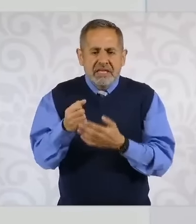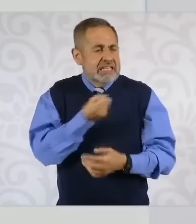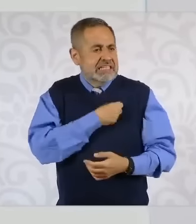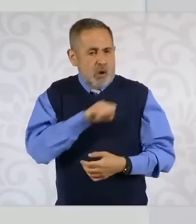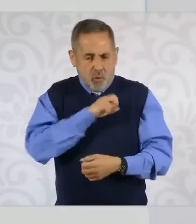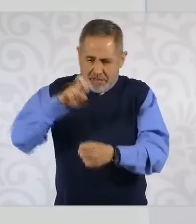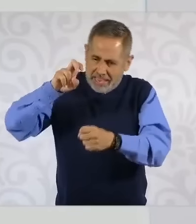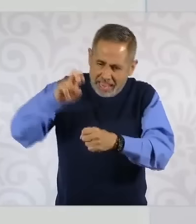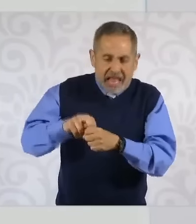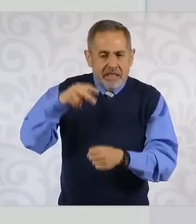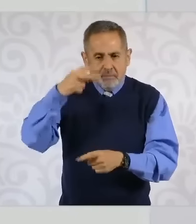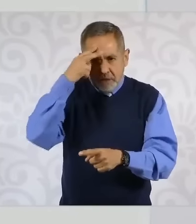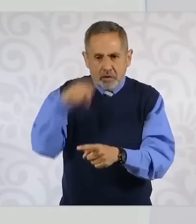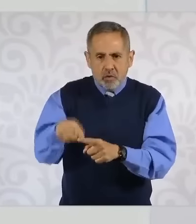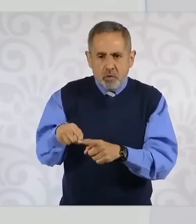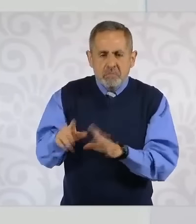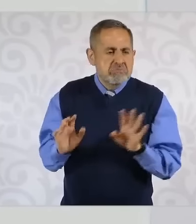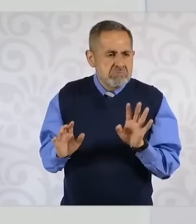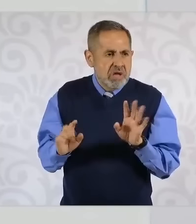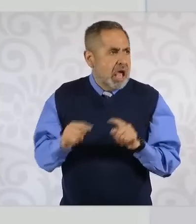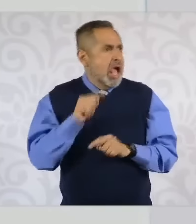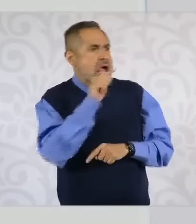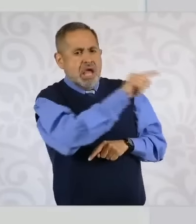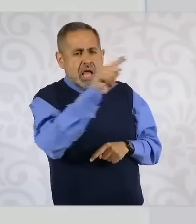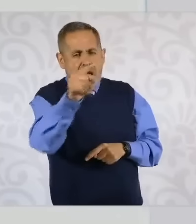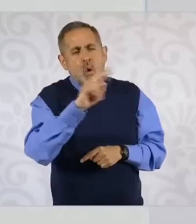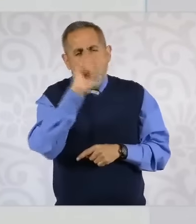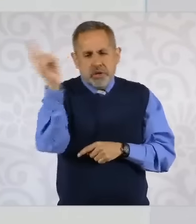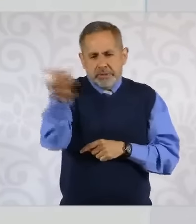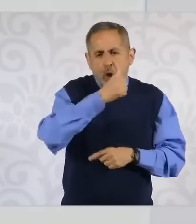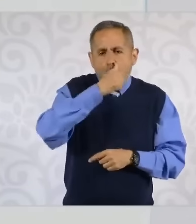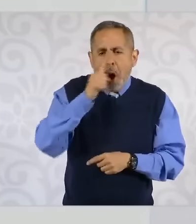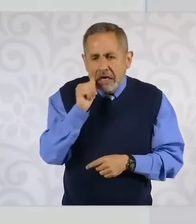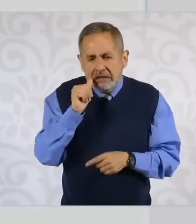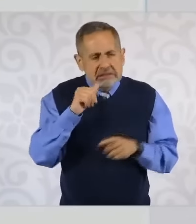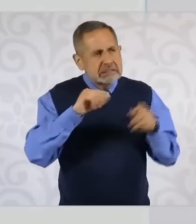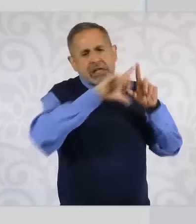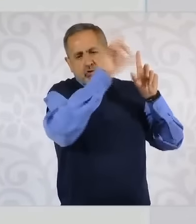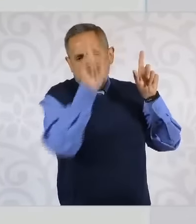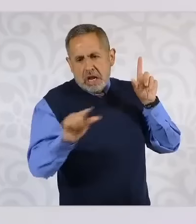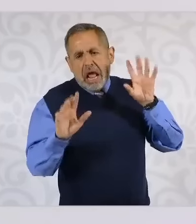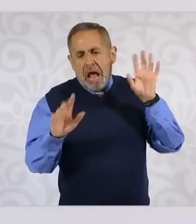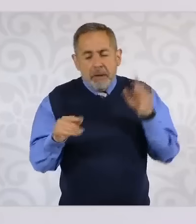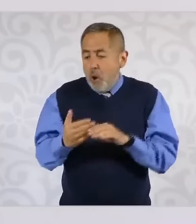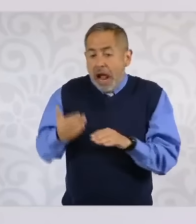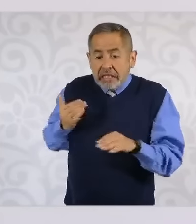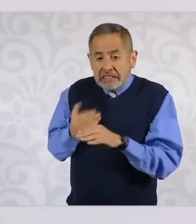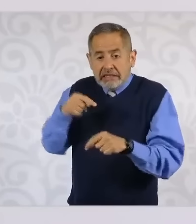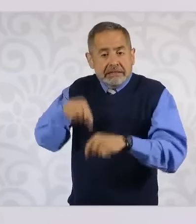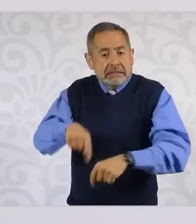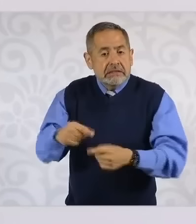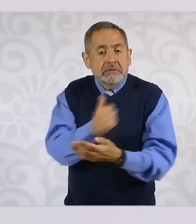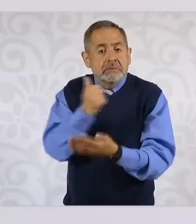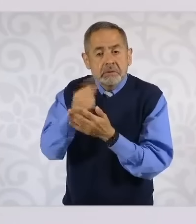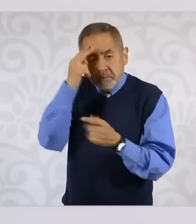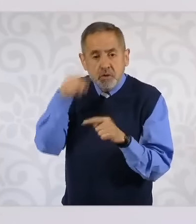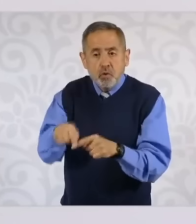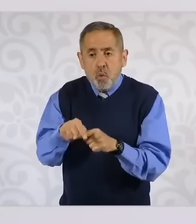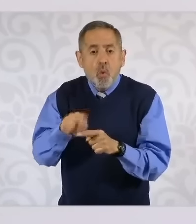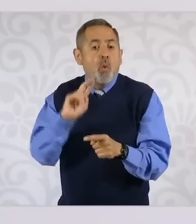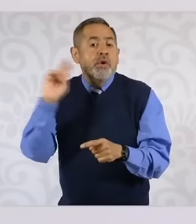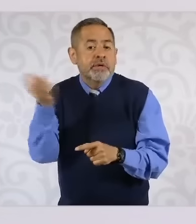que las Benito Juárez tuvieran la Universidad de la Salud, también la parte de salud. Y es una universidad que